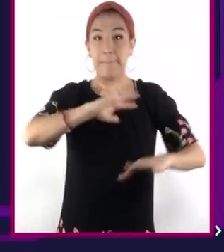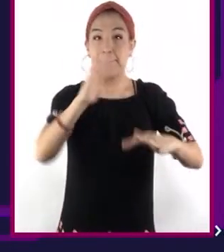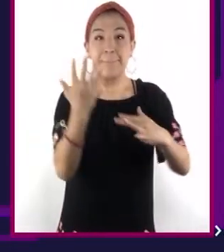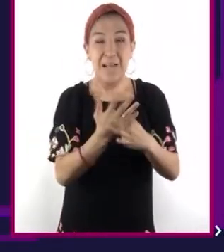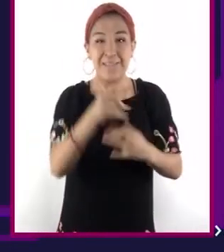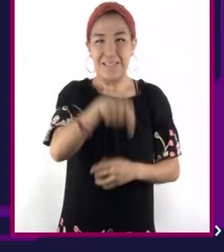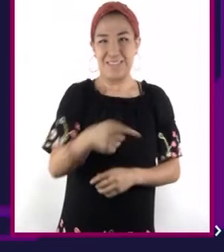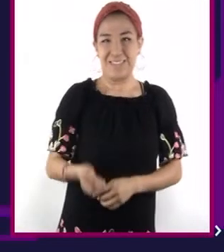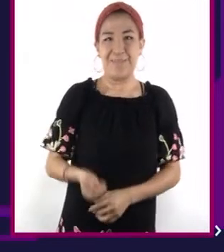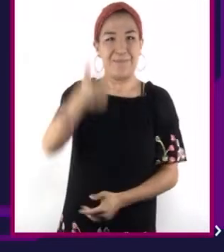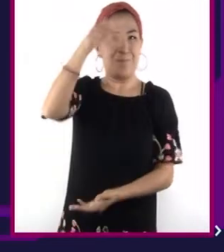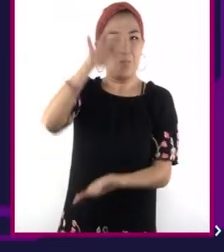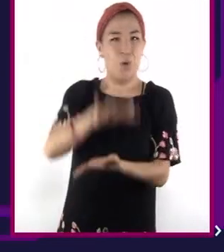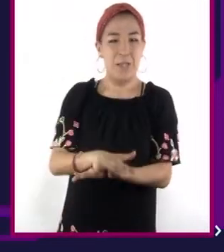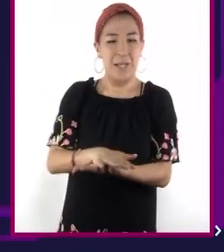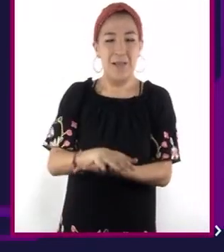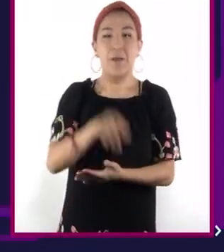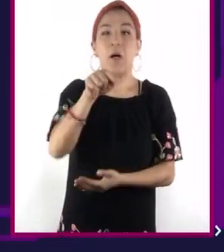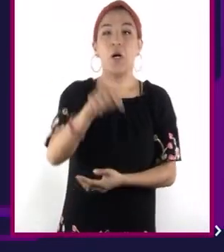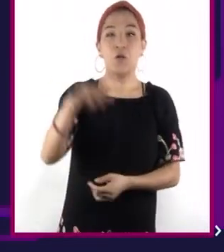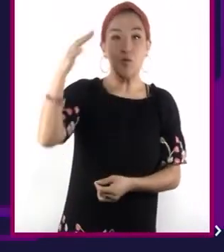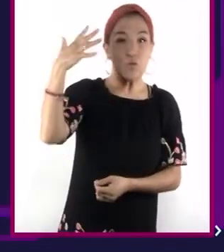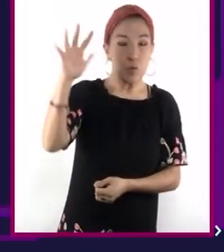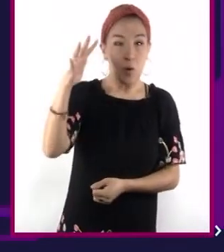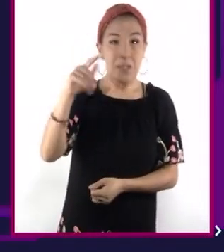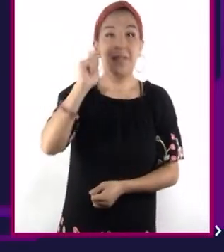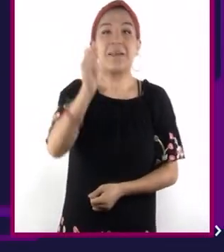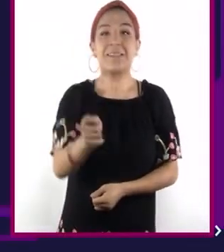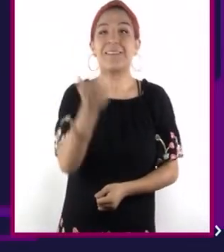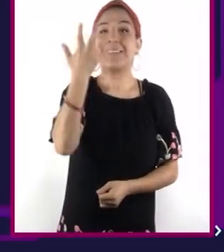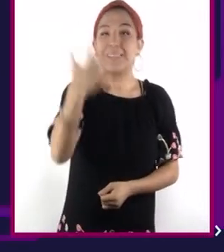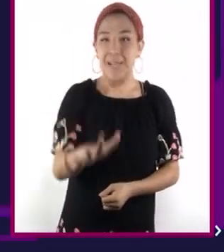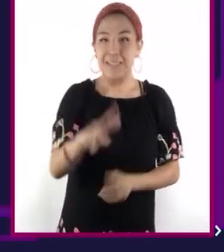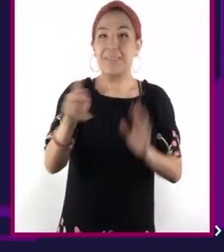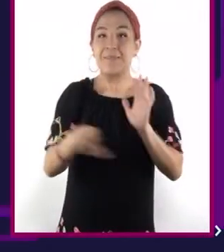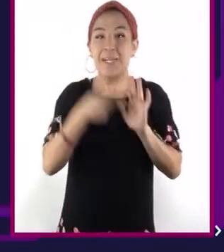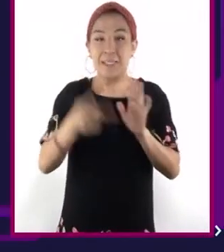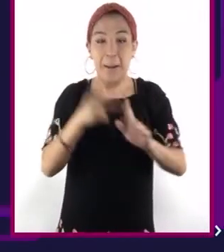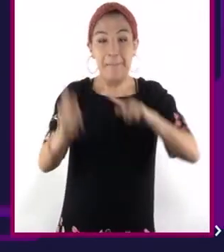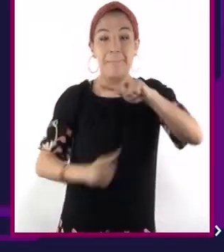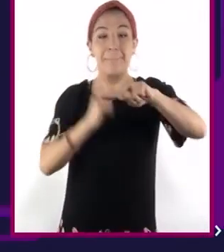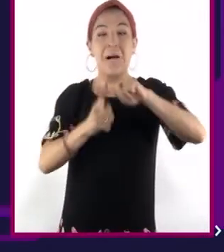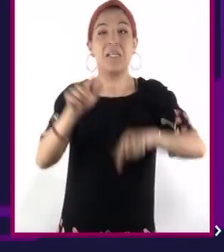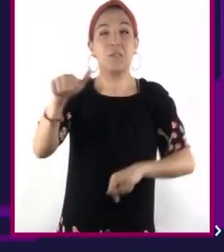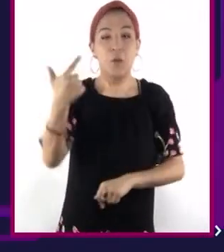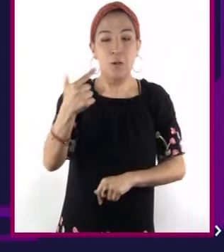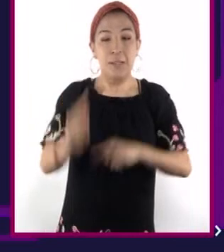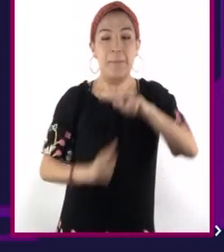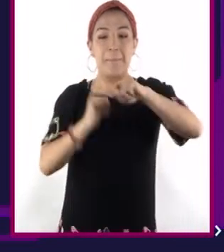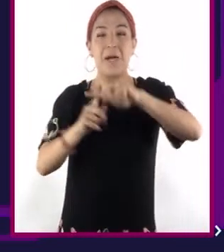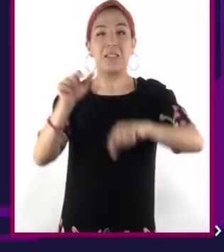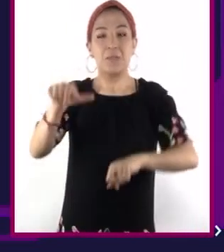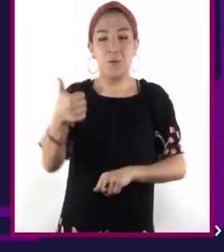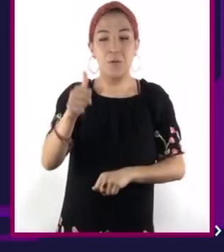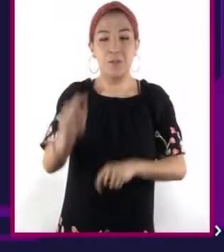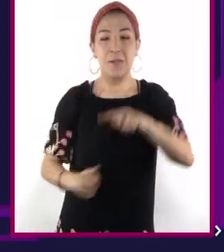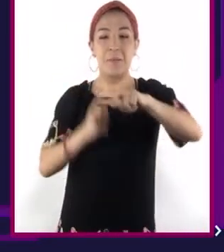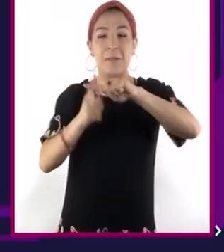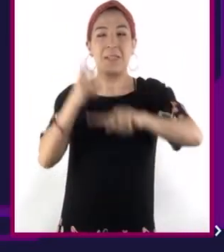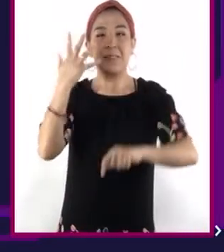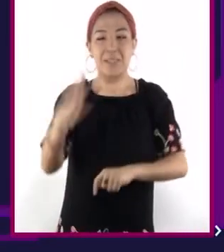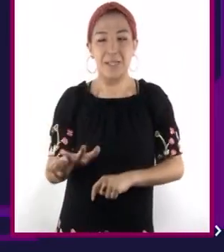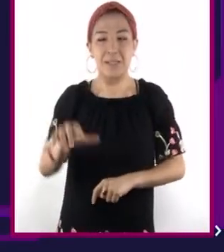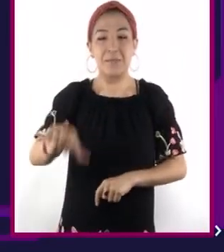los volados en los que salió Sol es de 10, más 12, más 11, más 10,